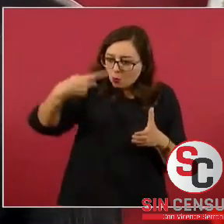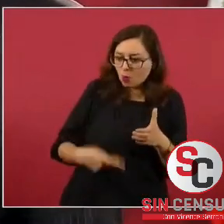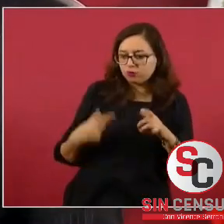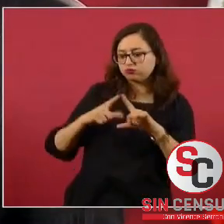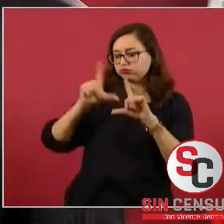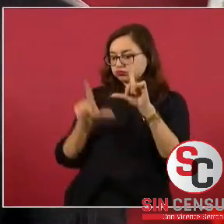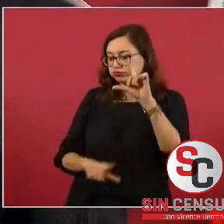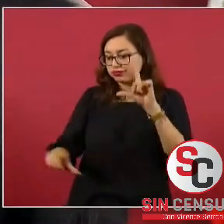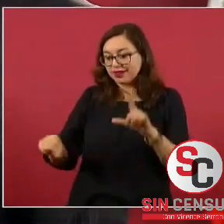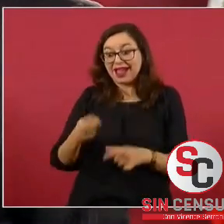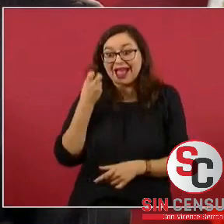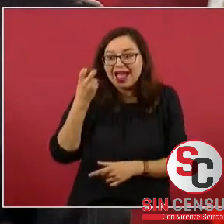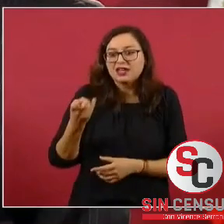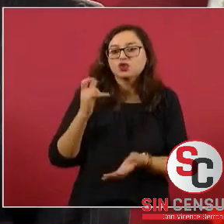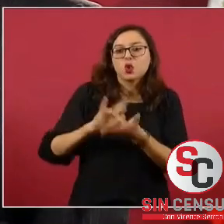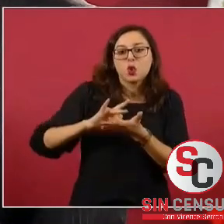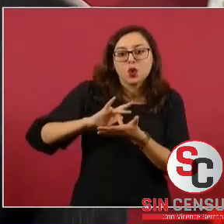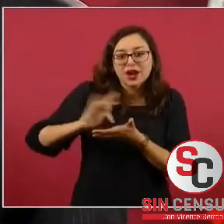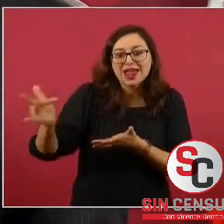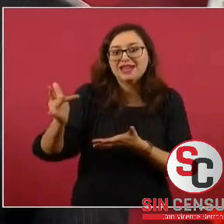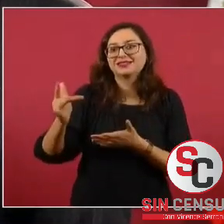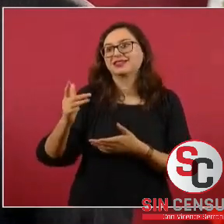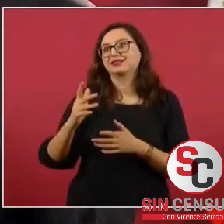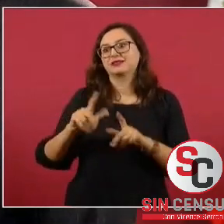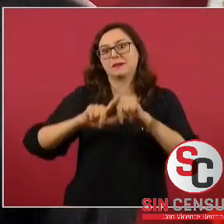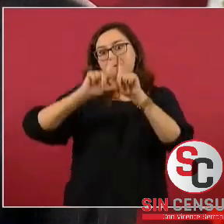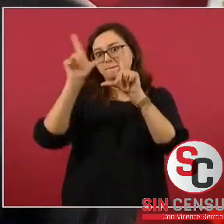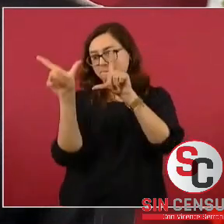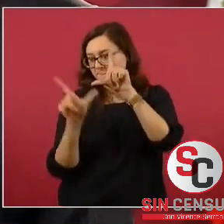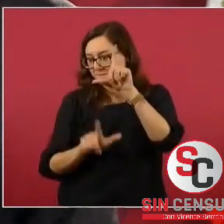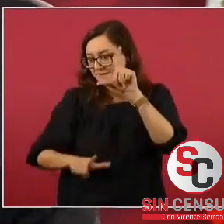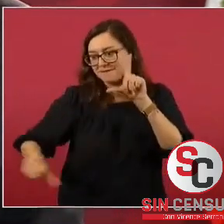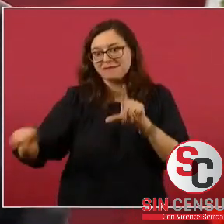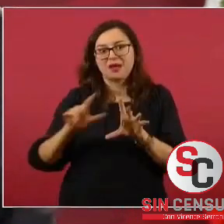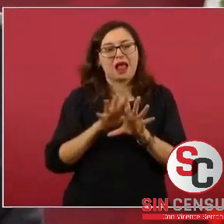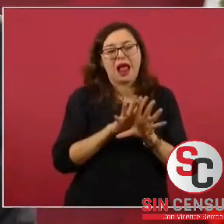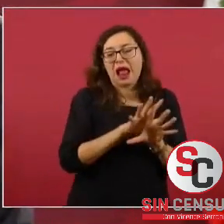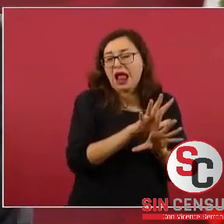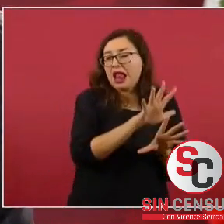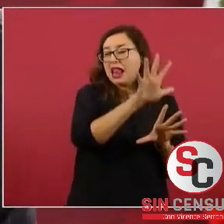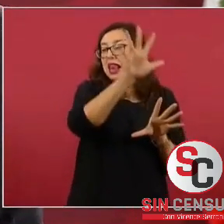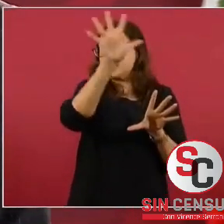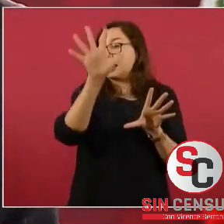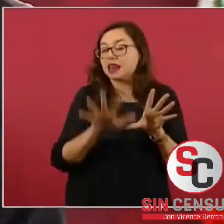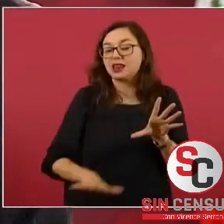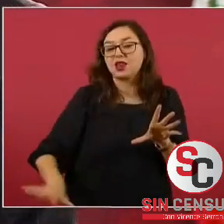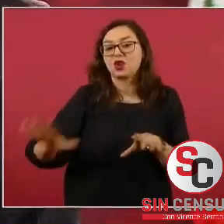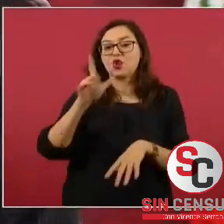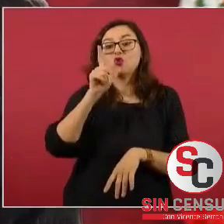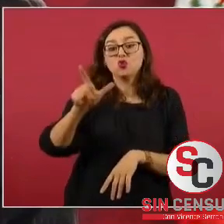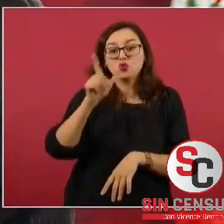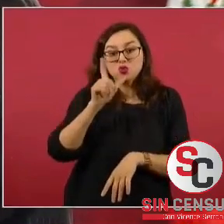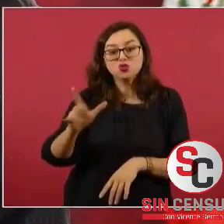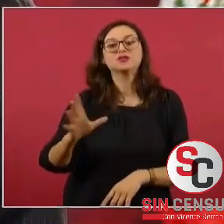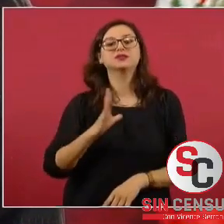hasta los pueblos más apartados. Faltan algunos, pero todo el país está electrificado